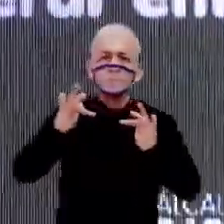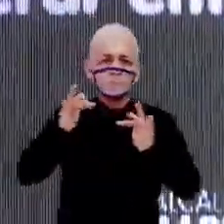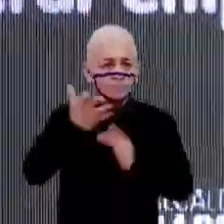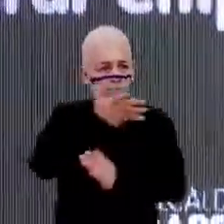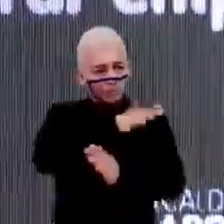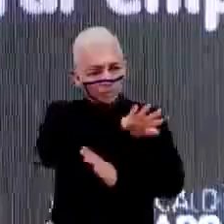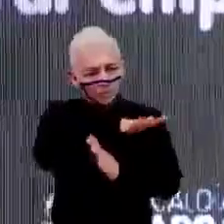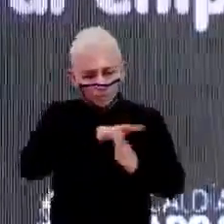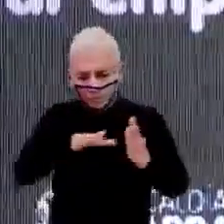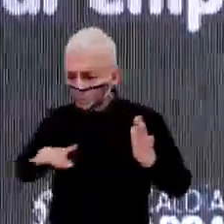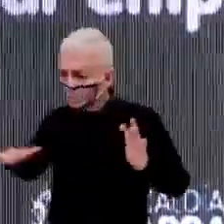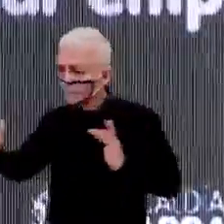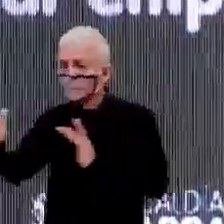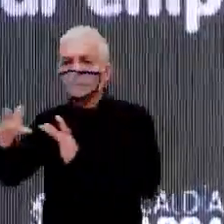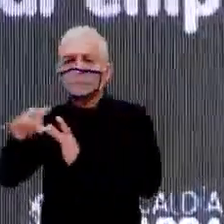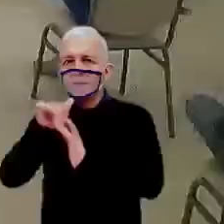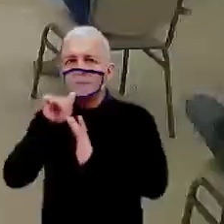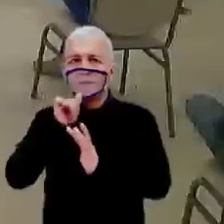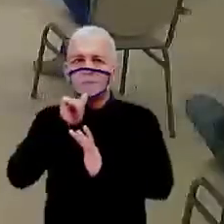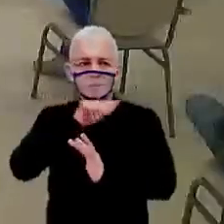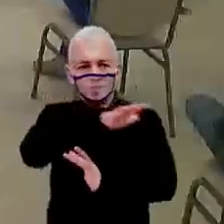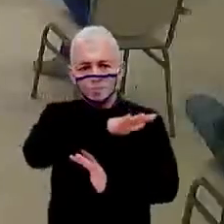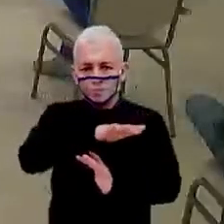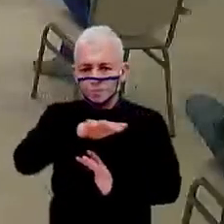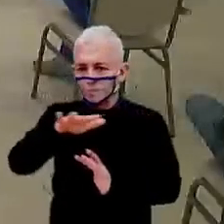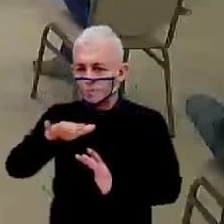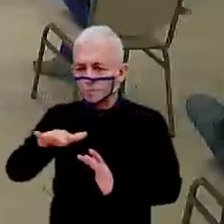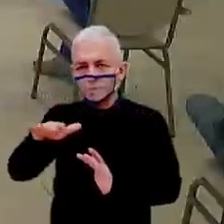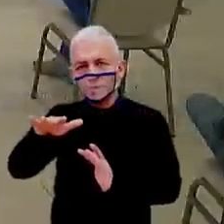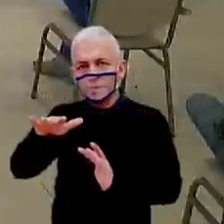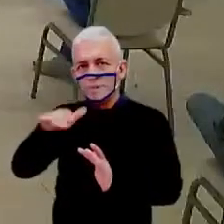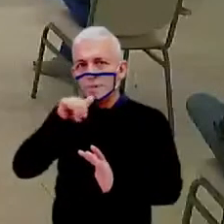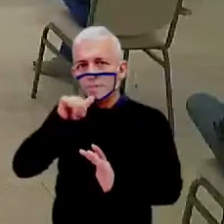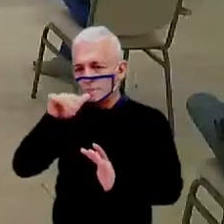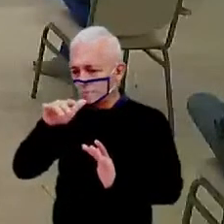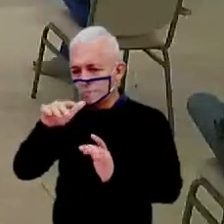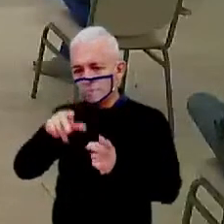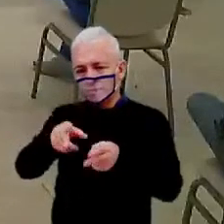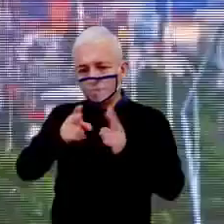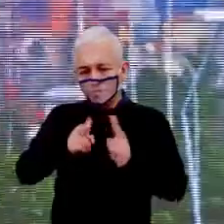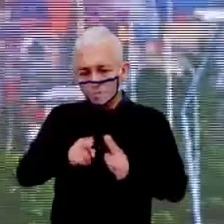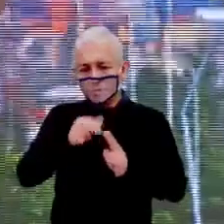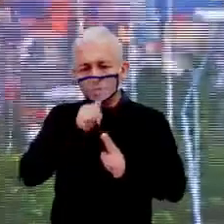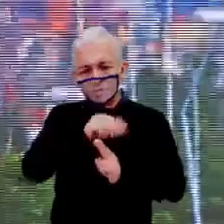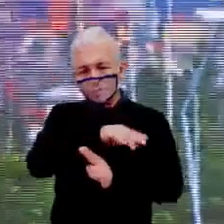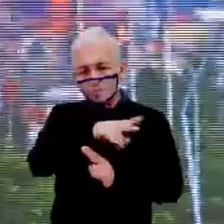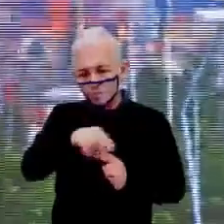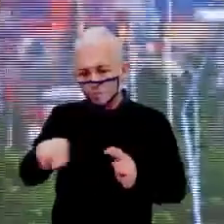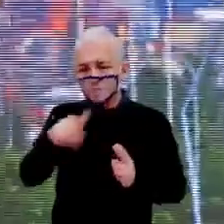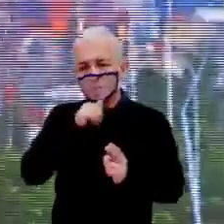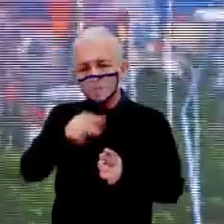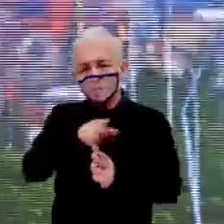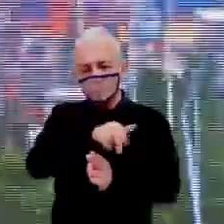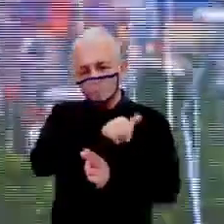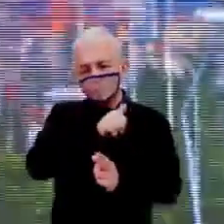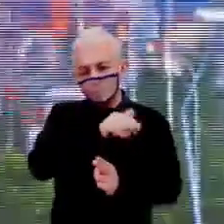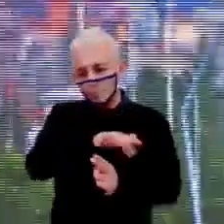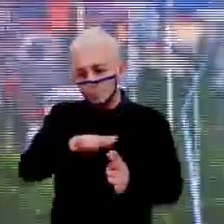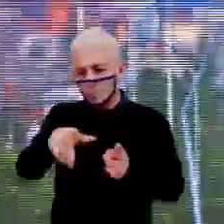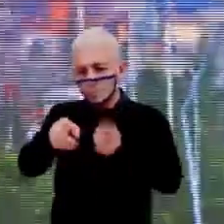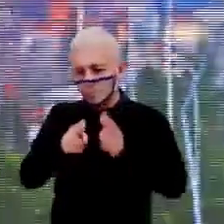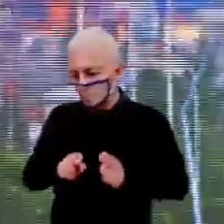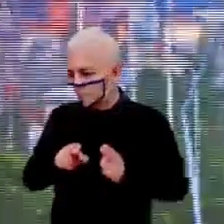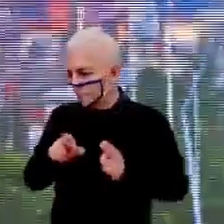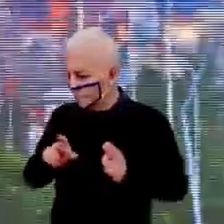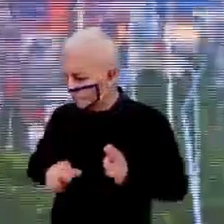esa Barranquilla borde de agua, toda esa Barranquilla que se reconecta con su esencia, donde nació, frente al agua. La